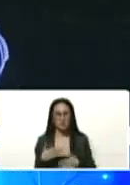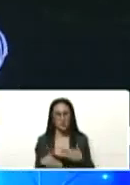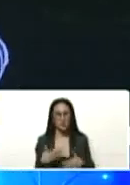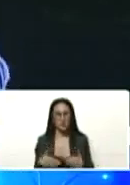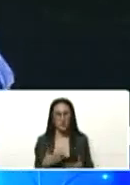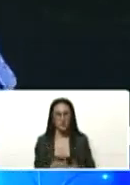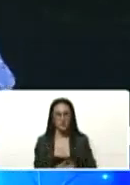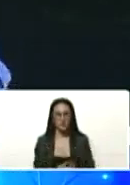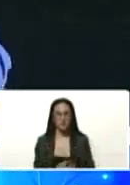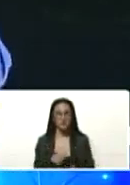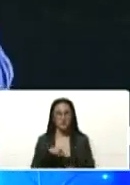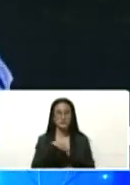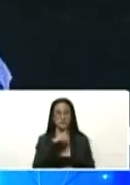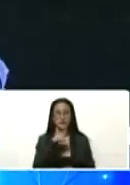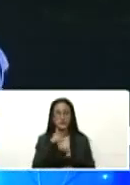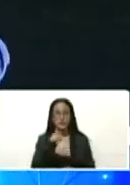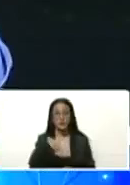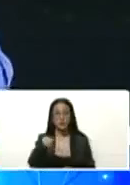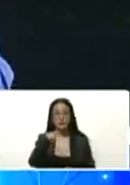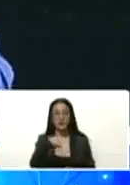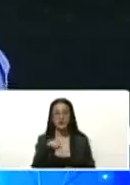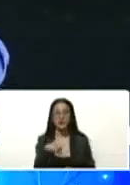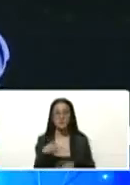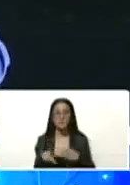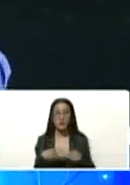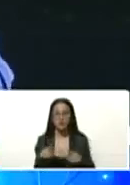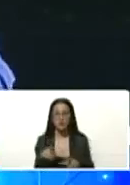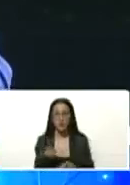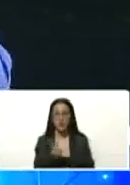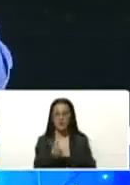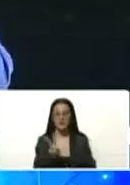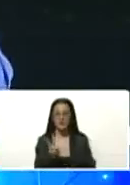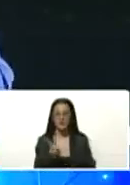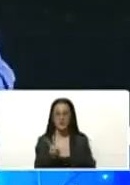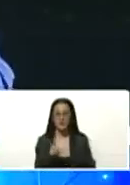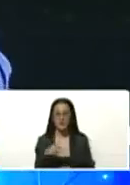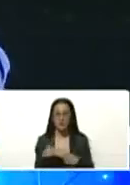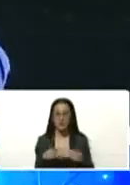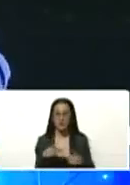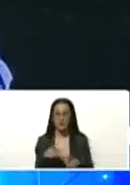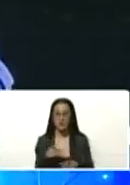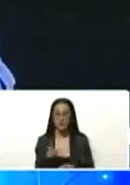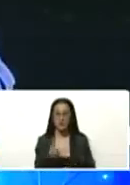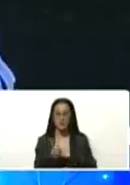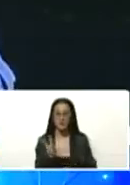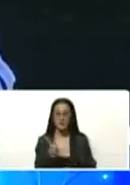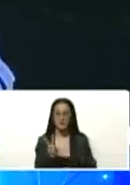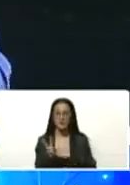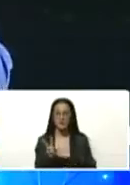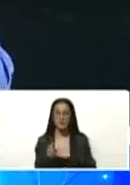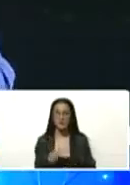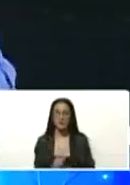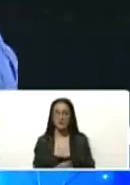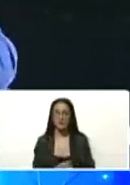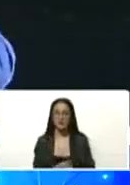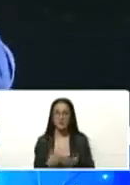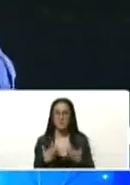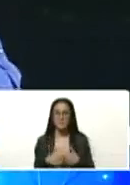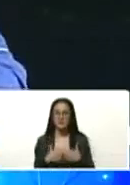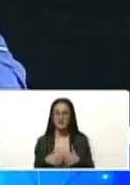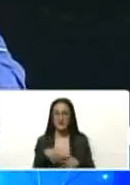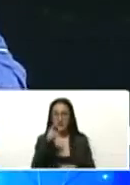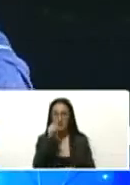que yo hablo tanto a ustedes, productores venezolanos, productoras de Venezuela, empresarios